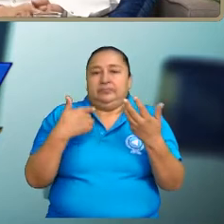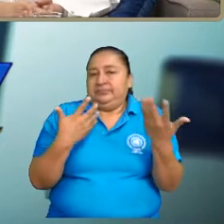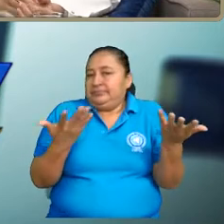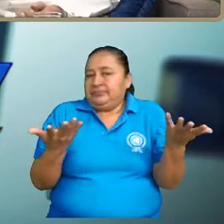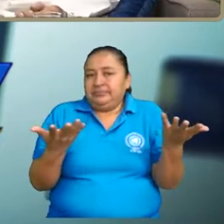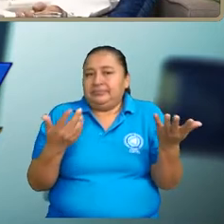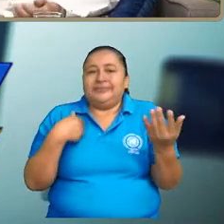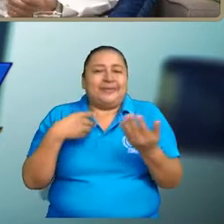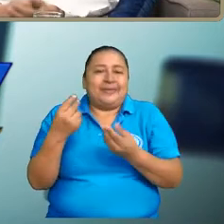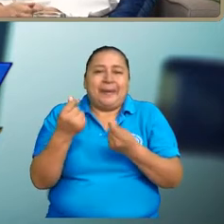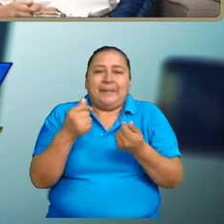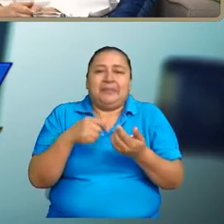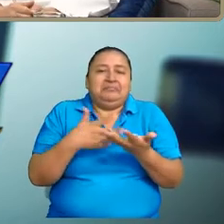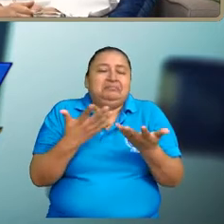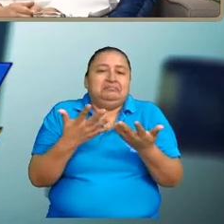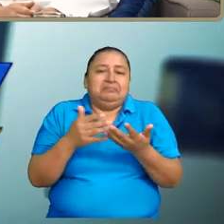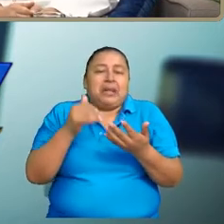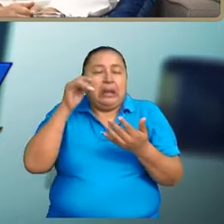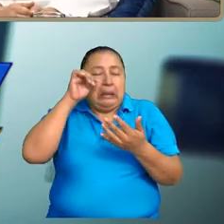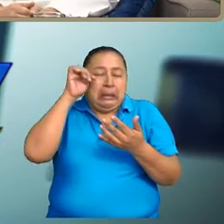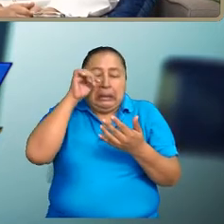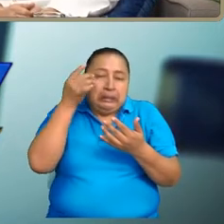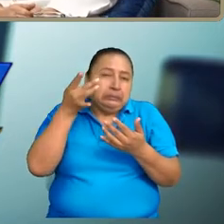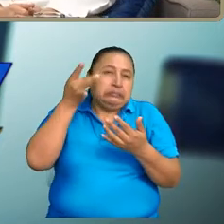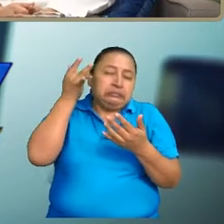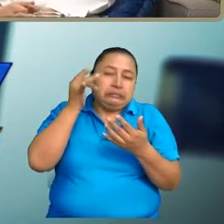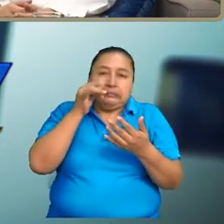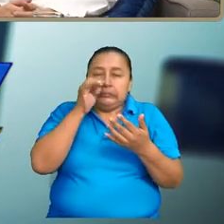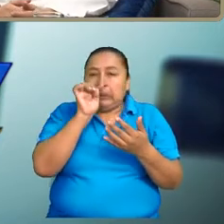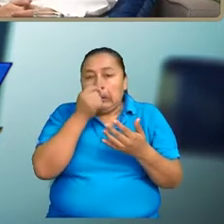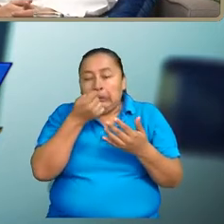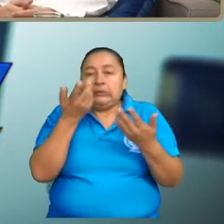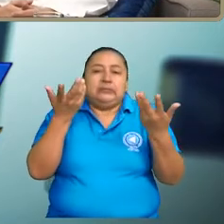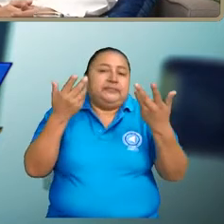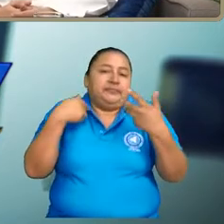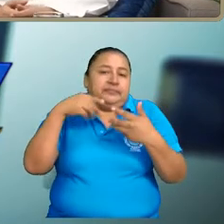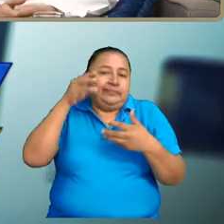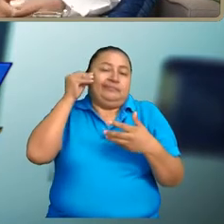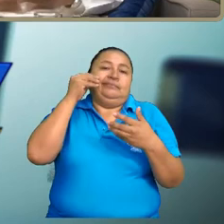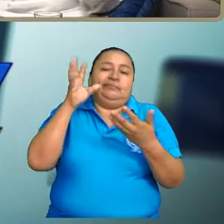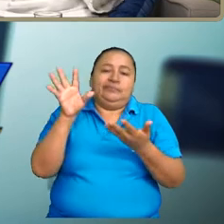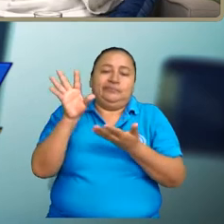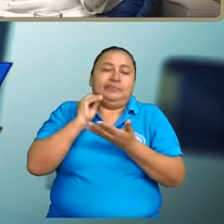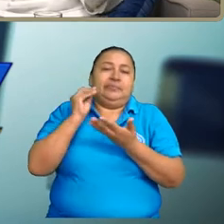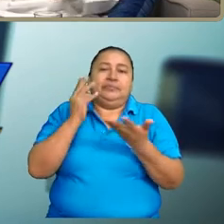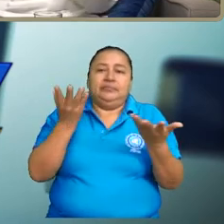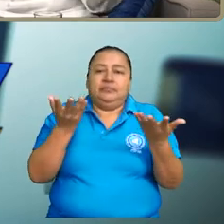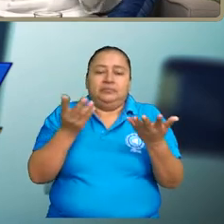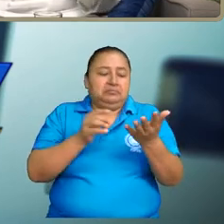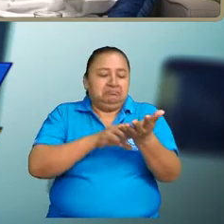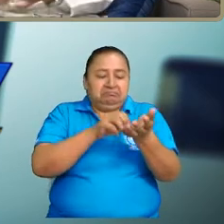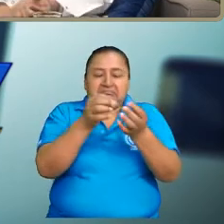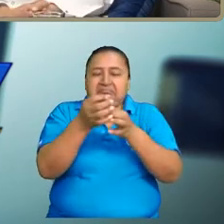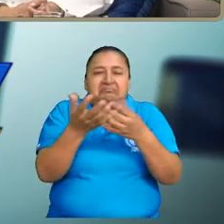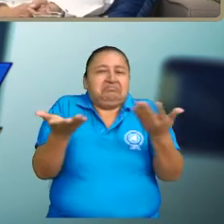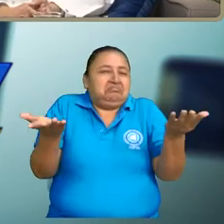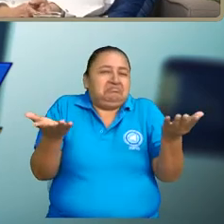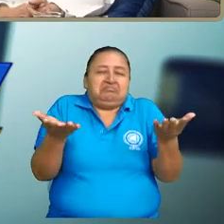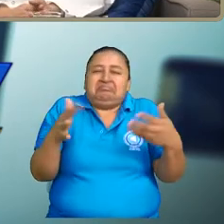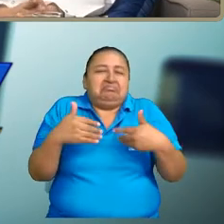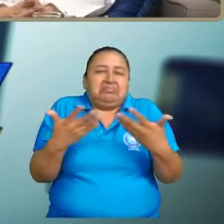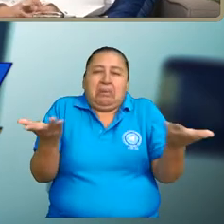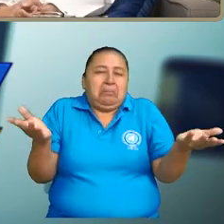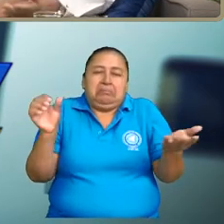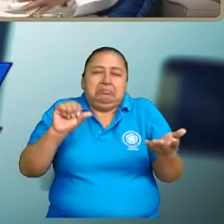toqué inconscientemente los ojos, la nariz o la boca. Entonces, no tiene ningún sentido usar el guante,